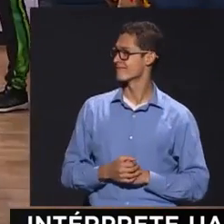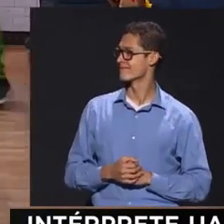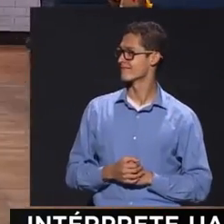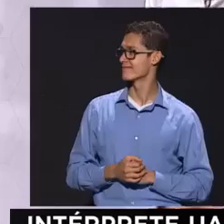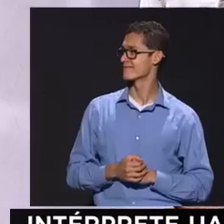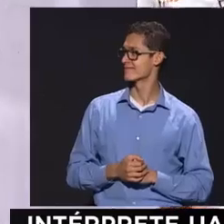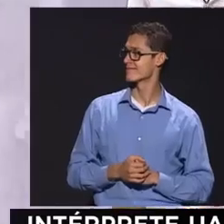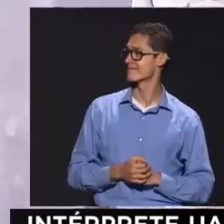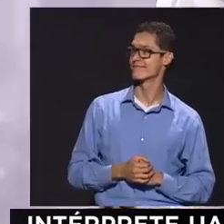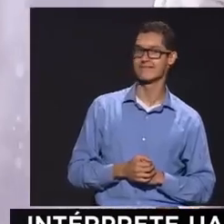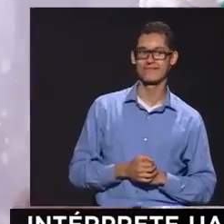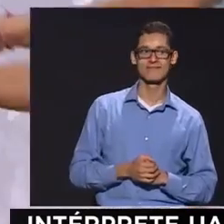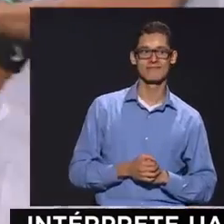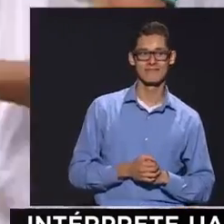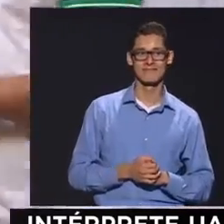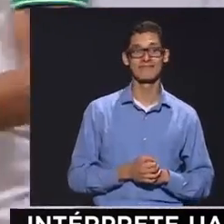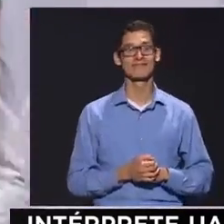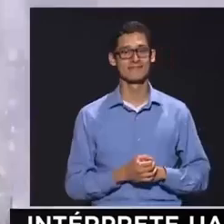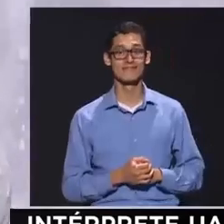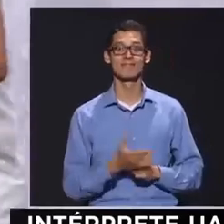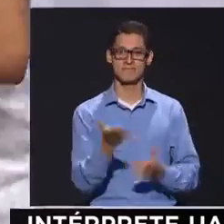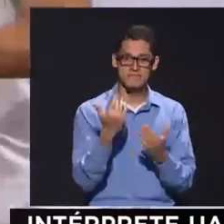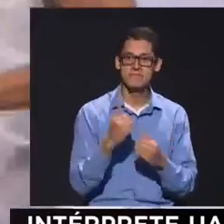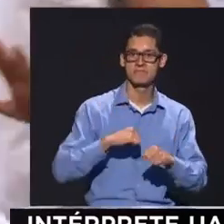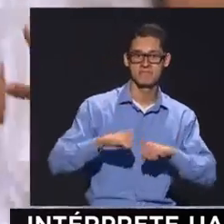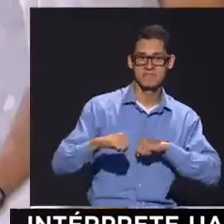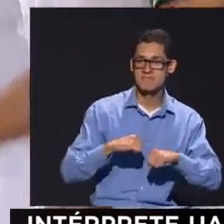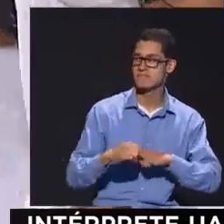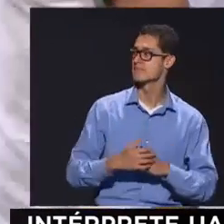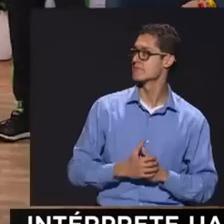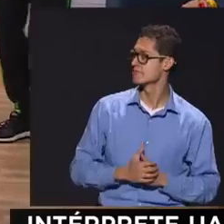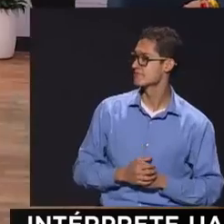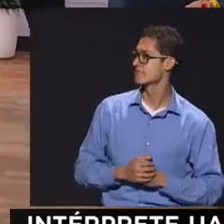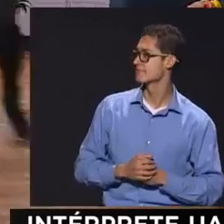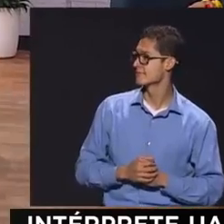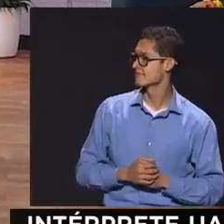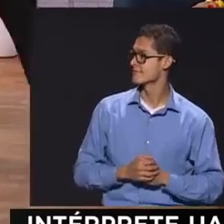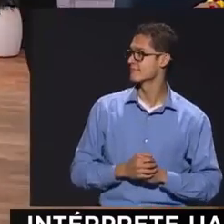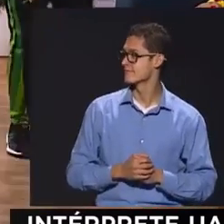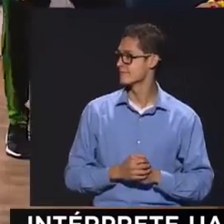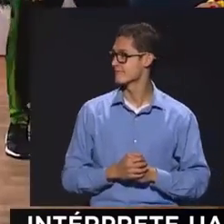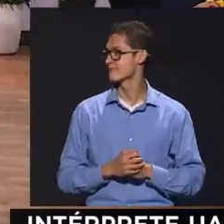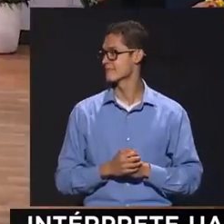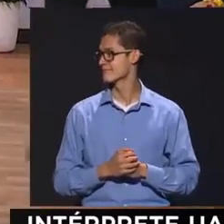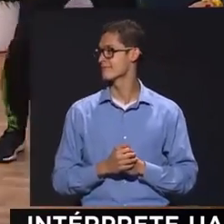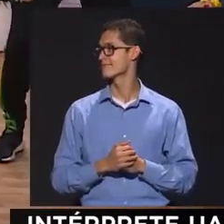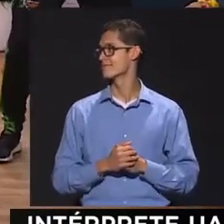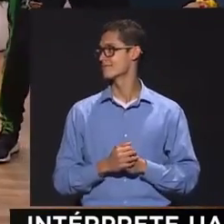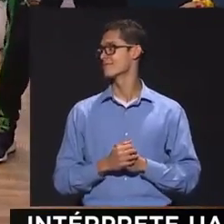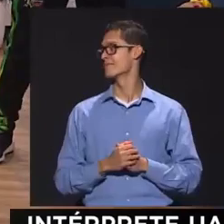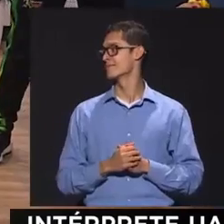pero los encuentras como mauricio 79 david mosquera a menos